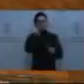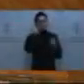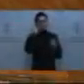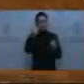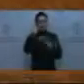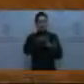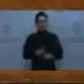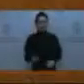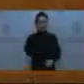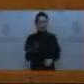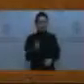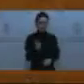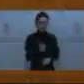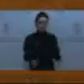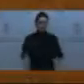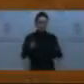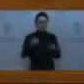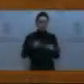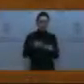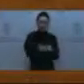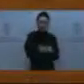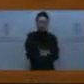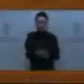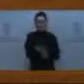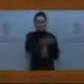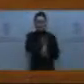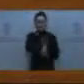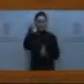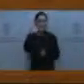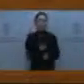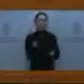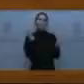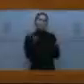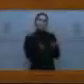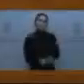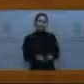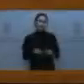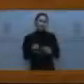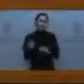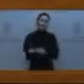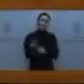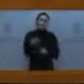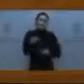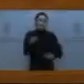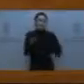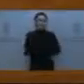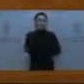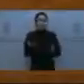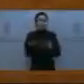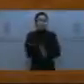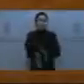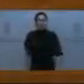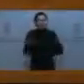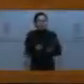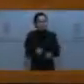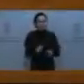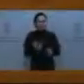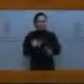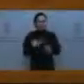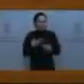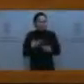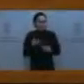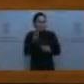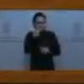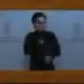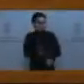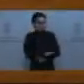la última que venimos aquí a hablar del prerrománico. Y ya es reiterar sobre reiterar, pero a mí no me importa, lo reiteraré una